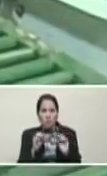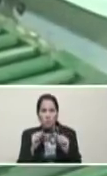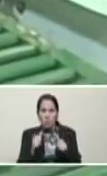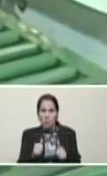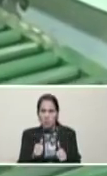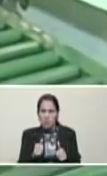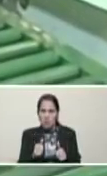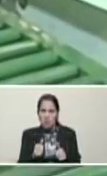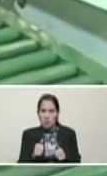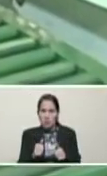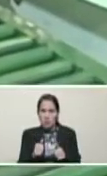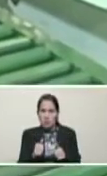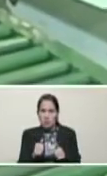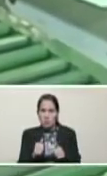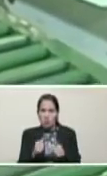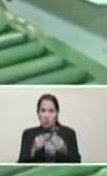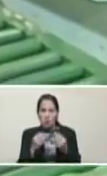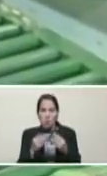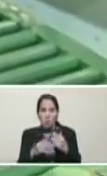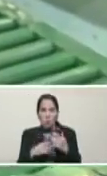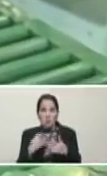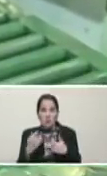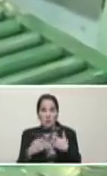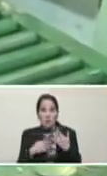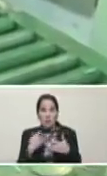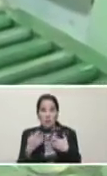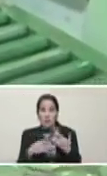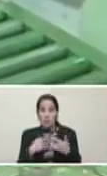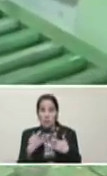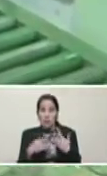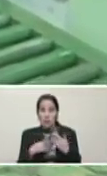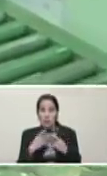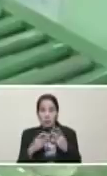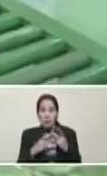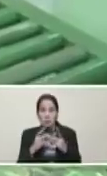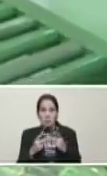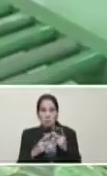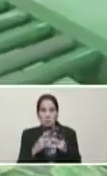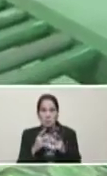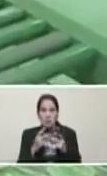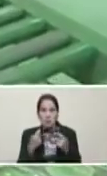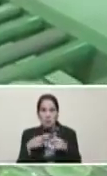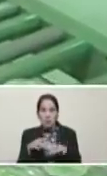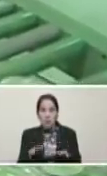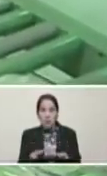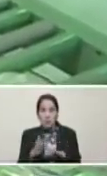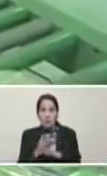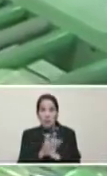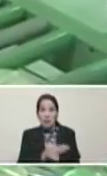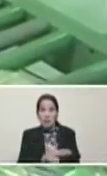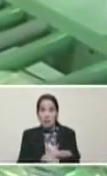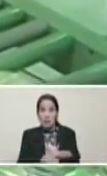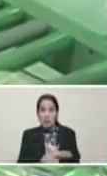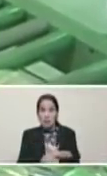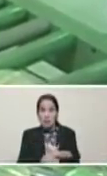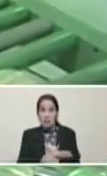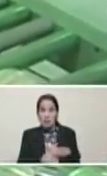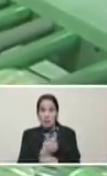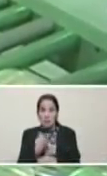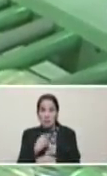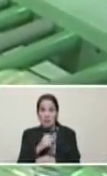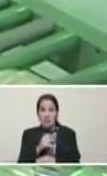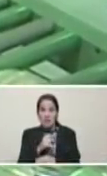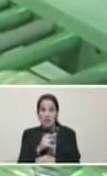de lo que es la reactivación de la planta procesadora de tomate estaba paralizada en una planta que tiene una capacidad